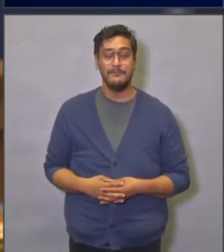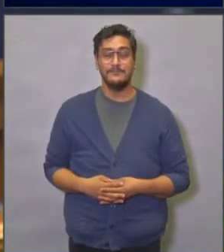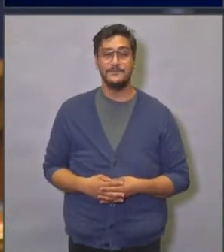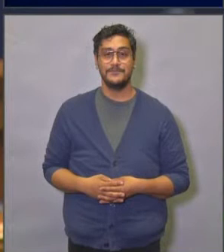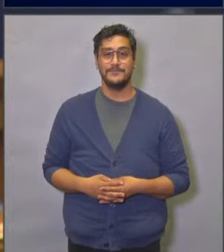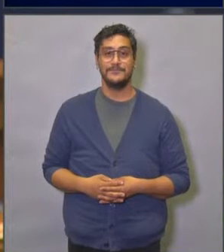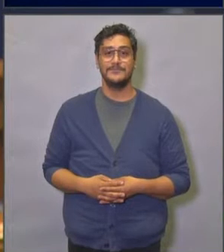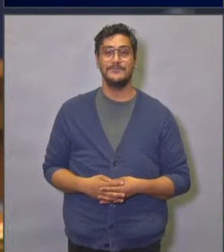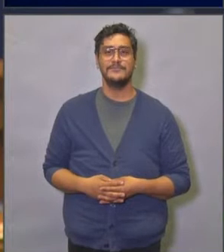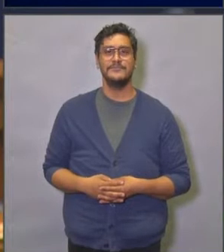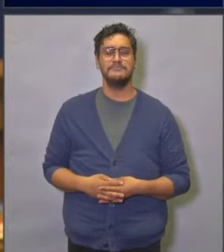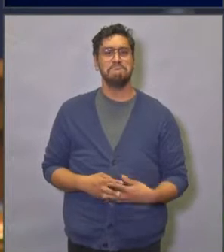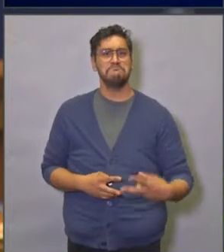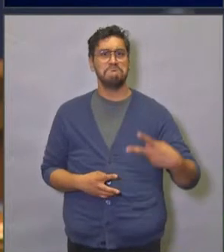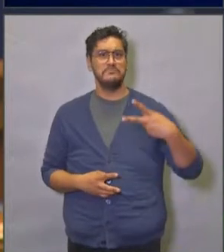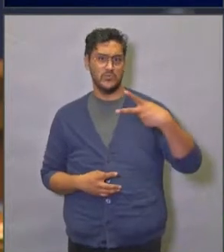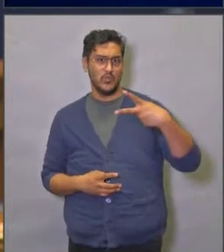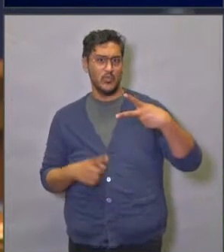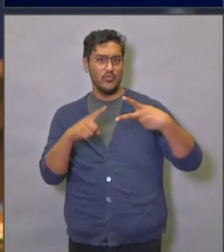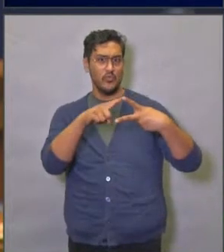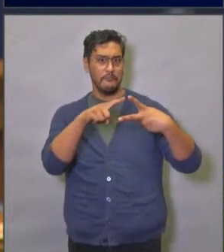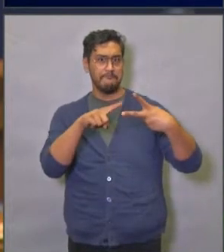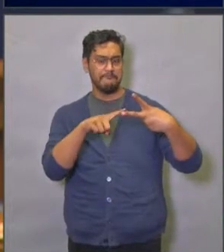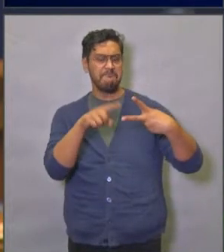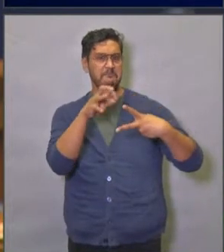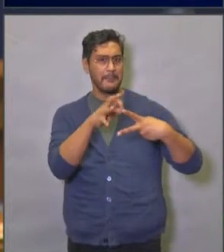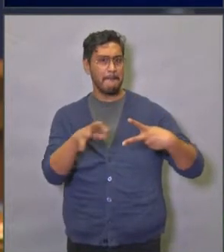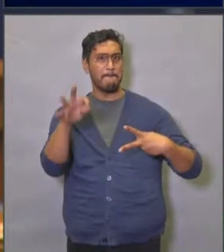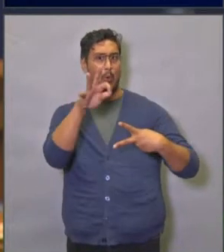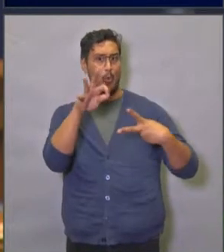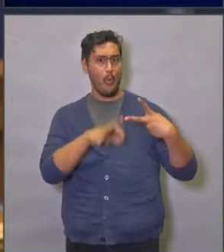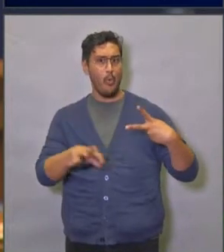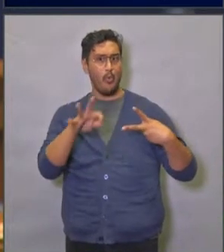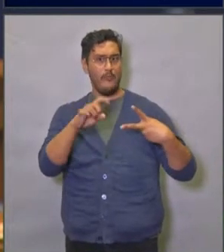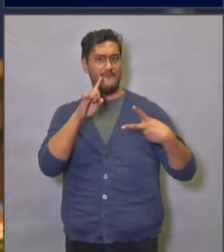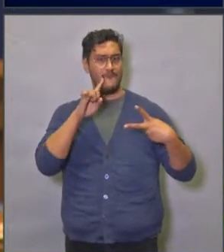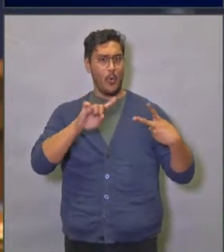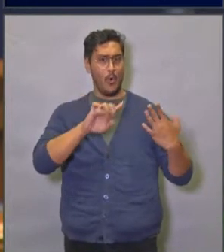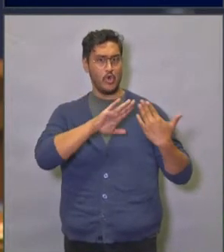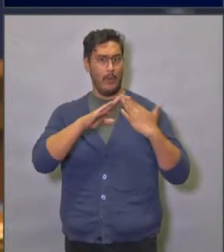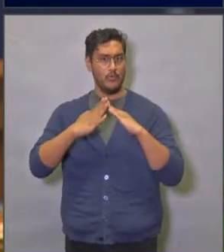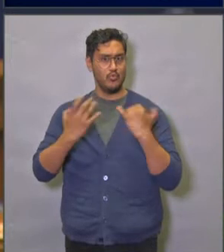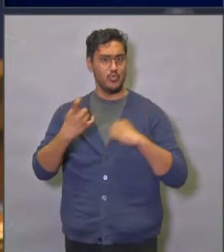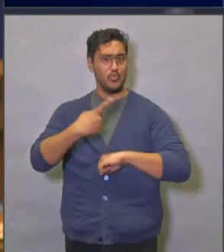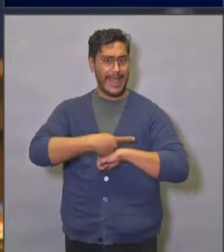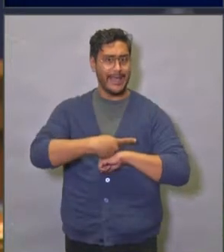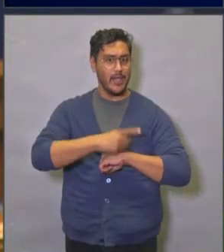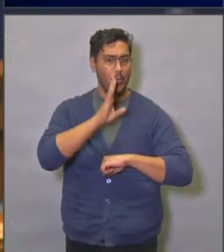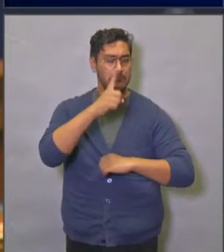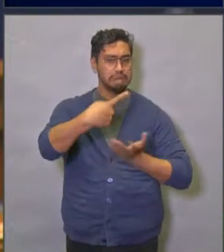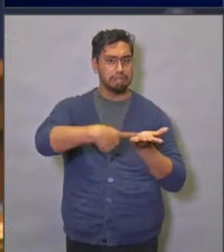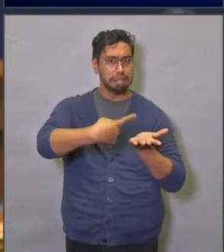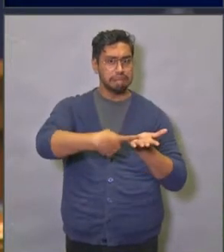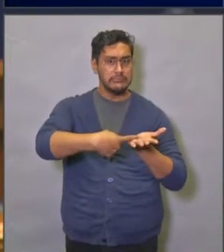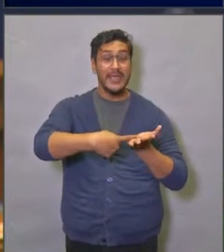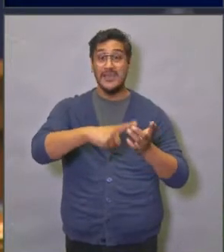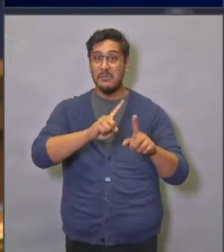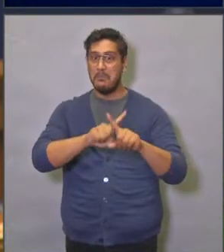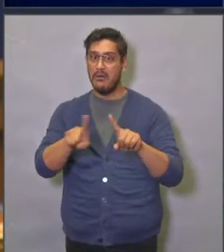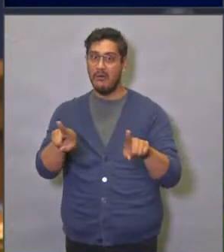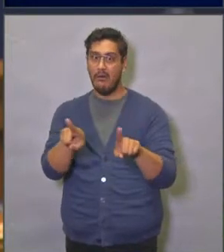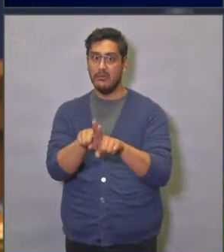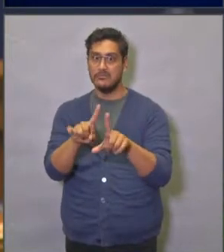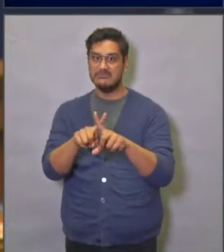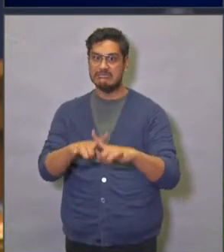hablar sobre dos cosas que han sido esenciales para nuestras comunidades, pero que también ha sido difícil